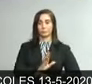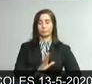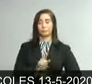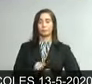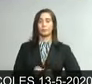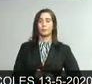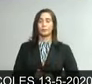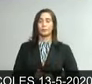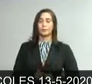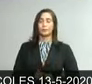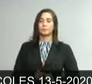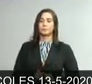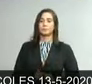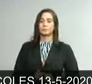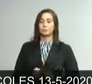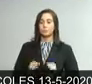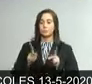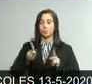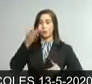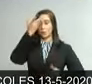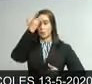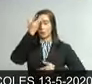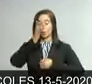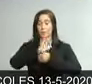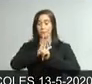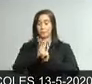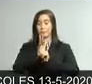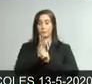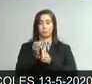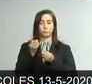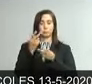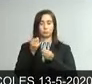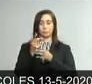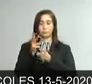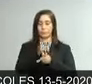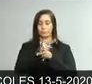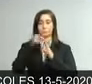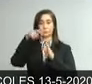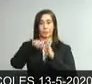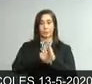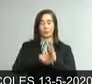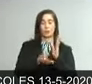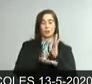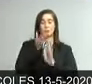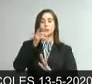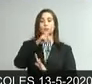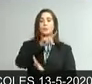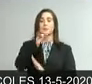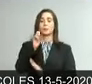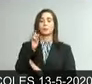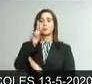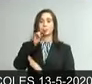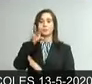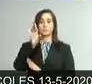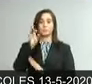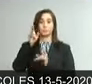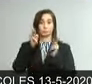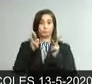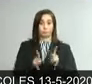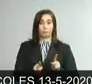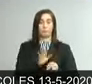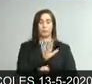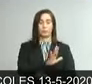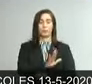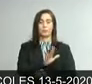personas en UCI asciende a 128 personas, con